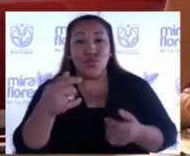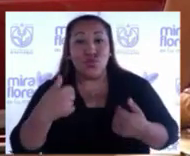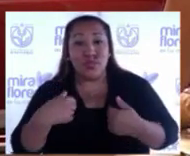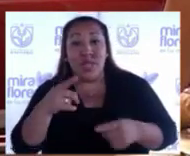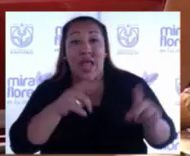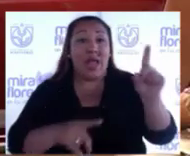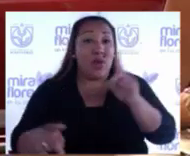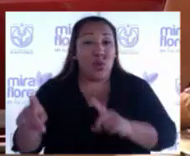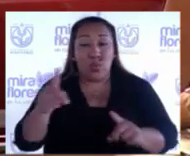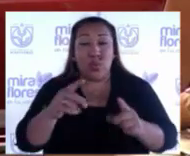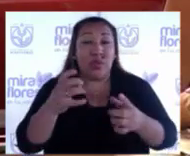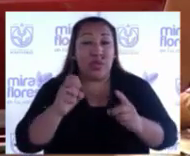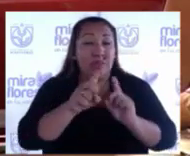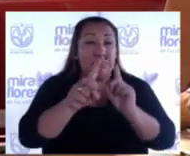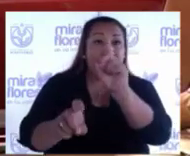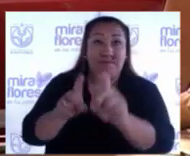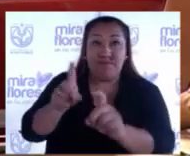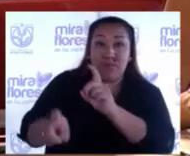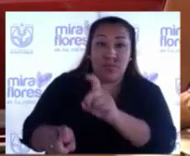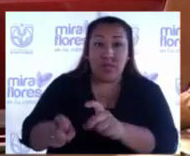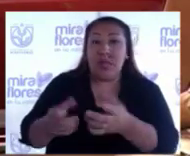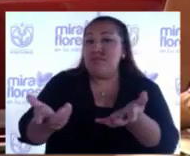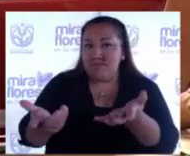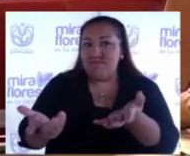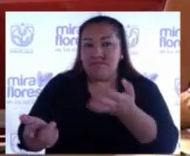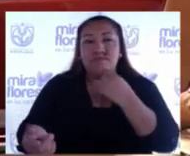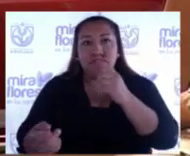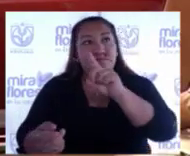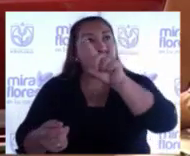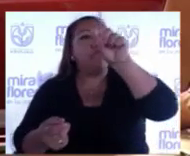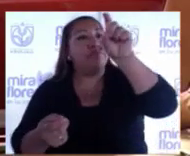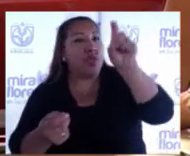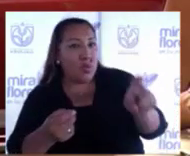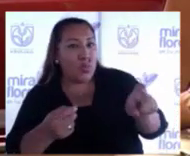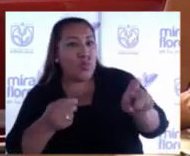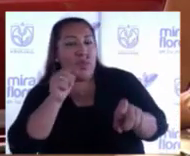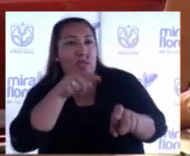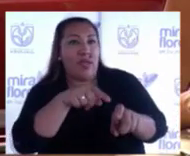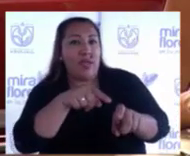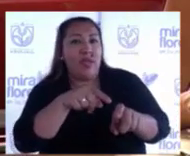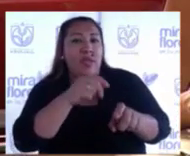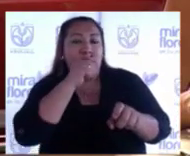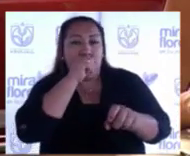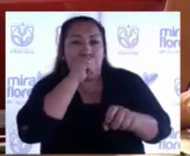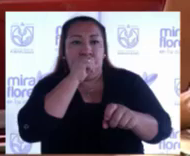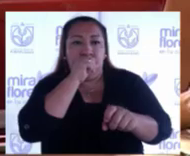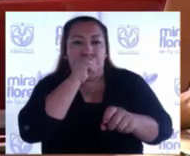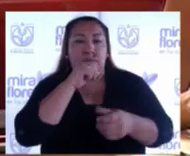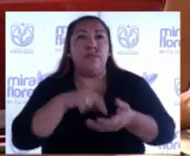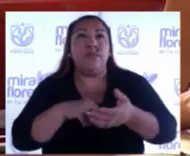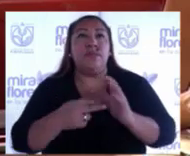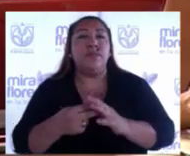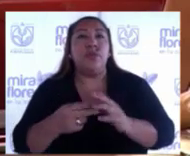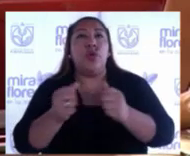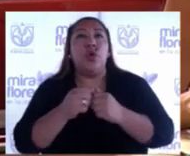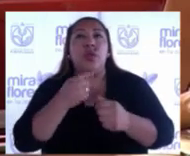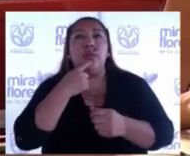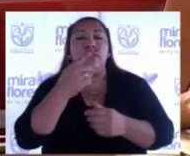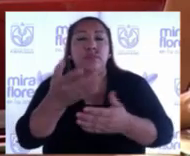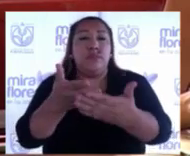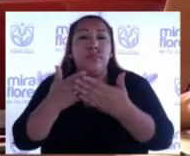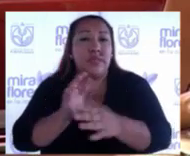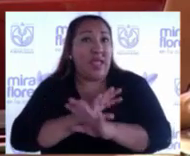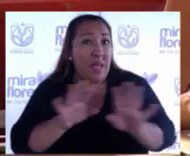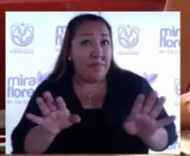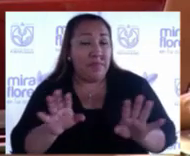tiene alguna sugerencia, le pediría que esa sugerencia no solamente se quede en la apreciación